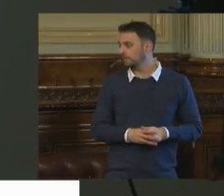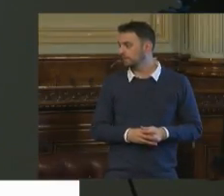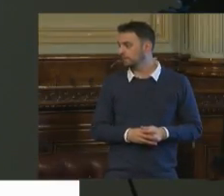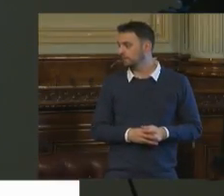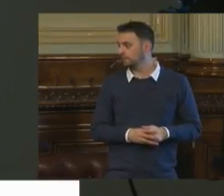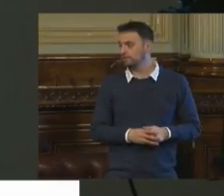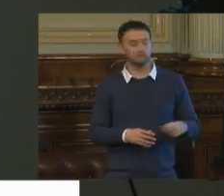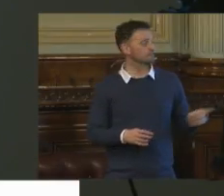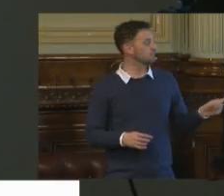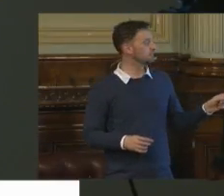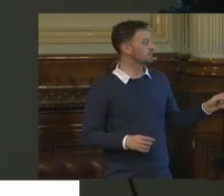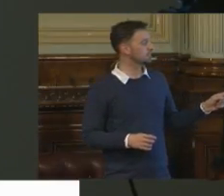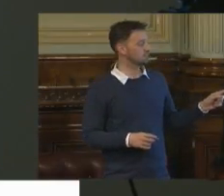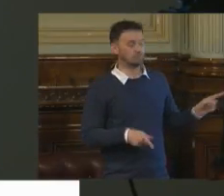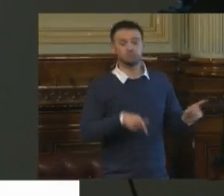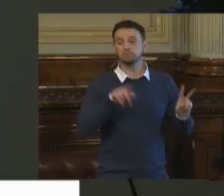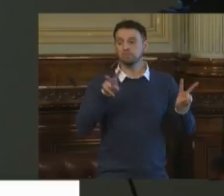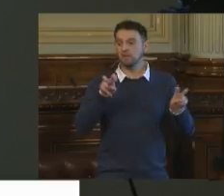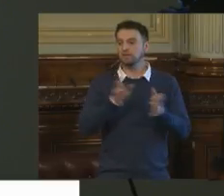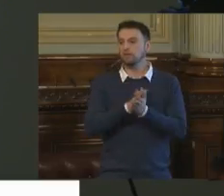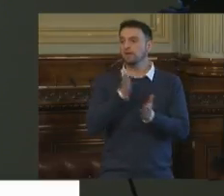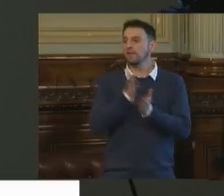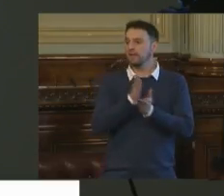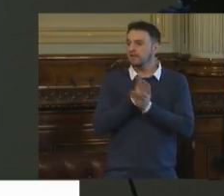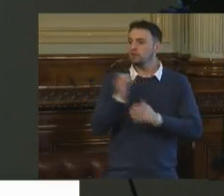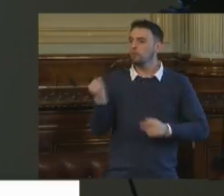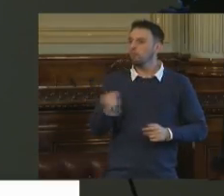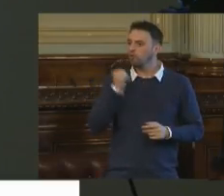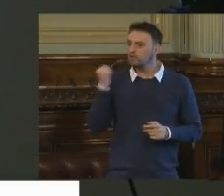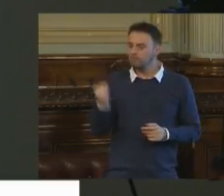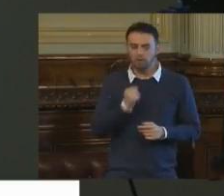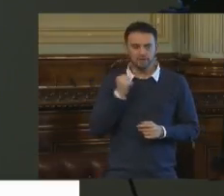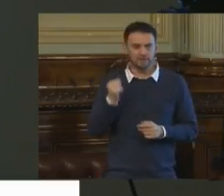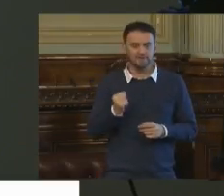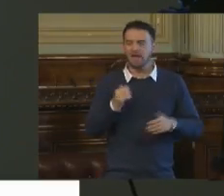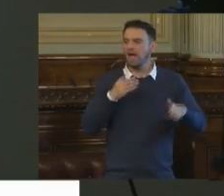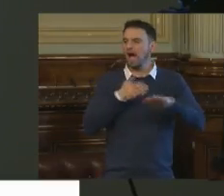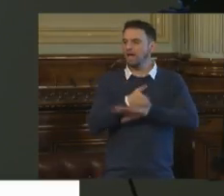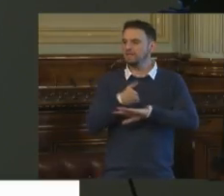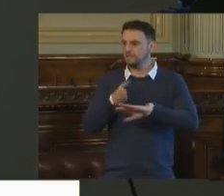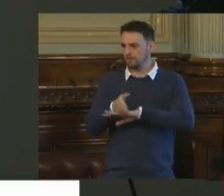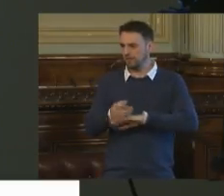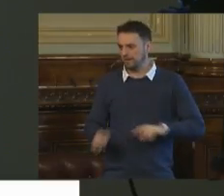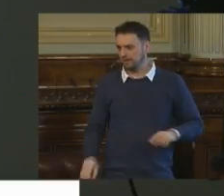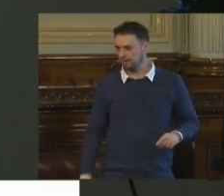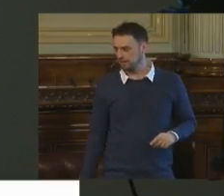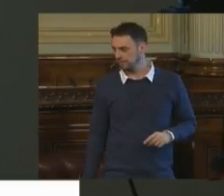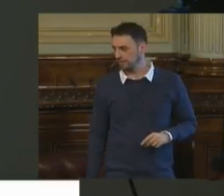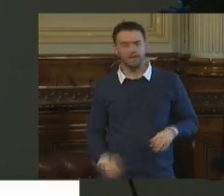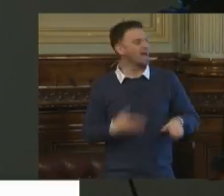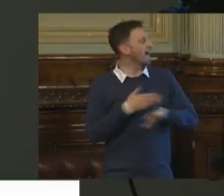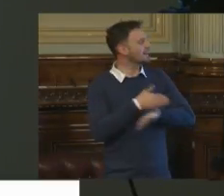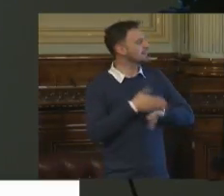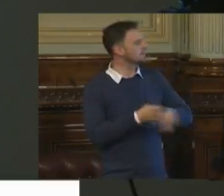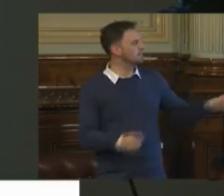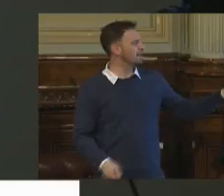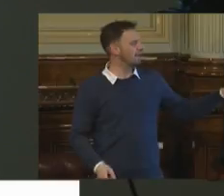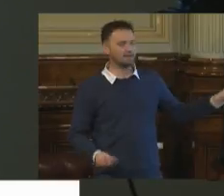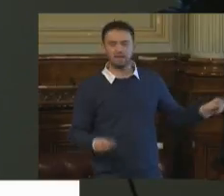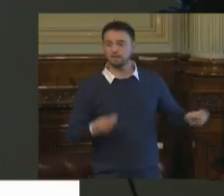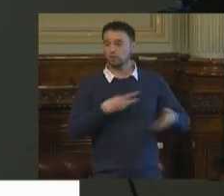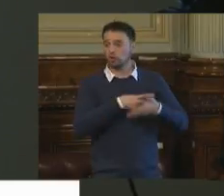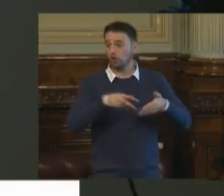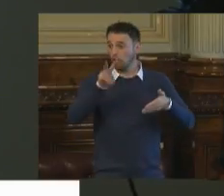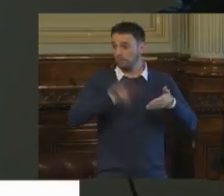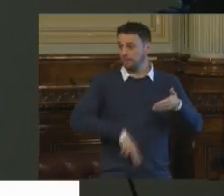para justamente para el tema de los derechos es importante la idea de la accesibilidad la accesibilidad